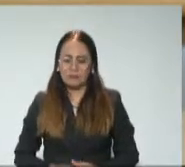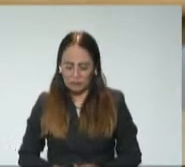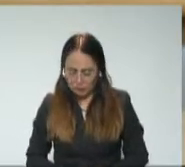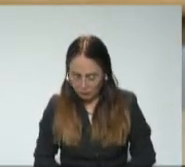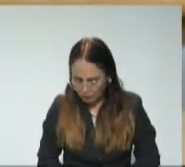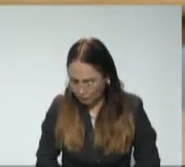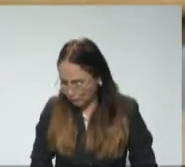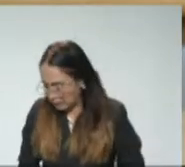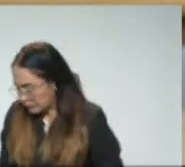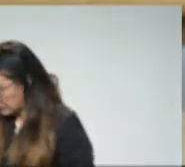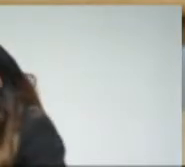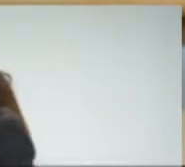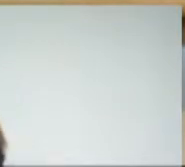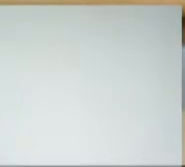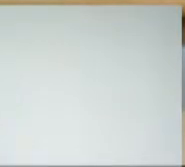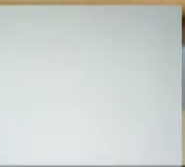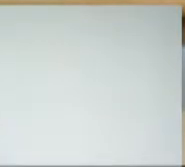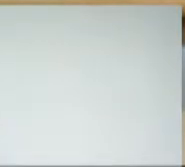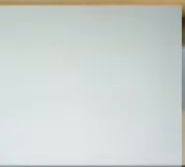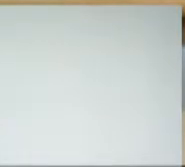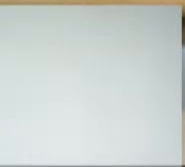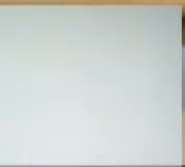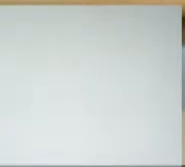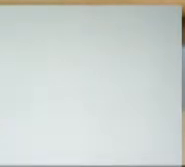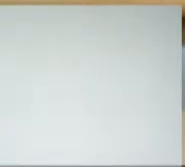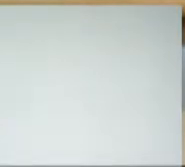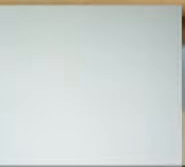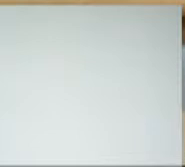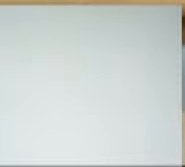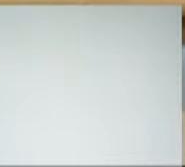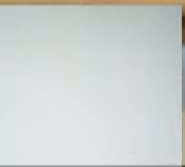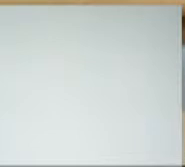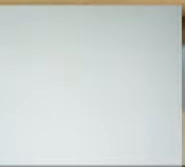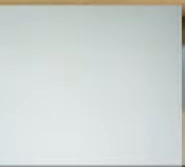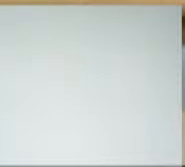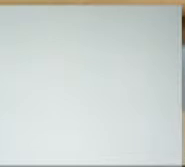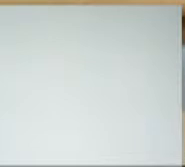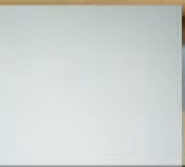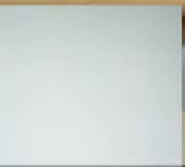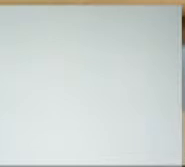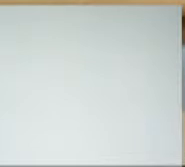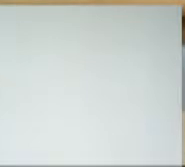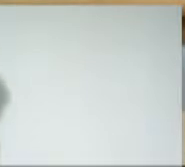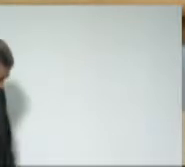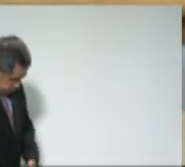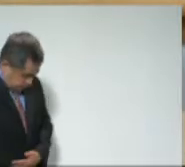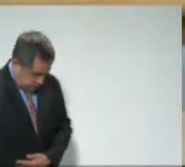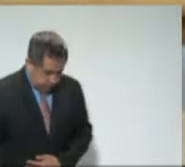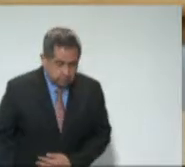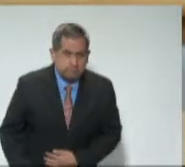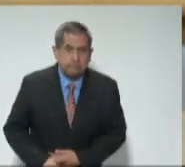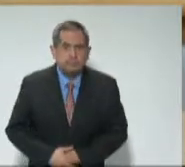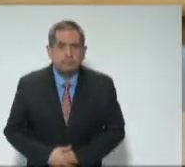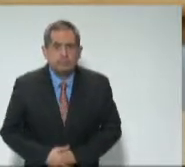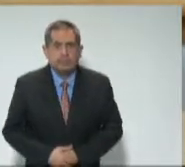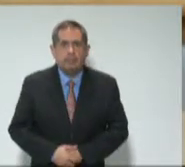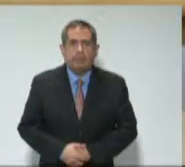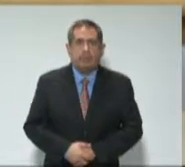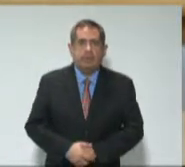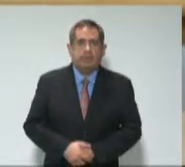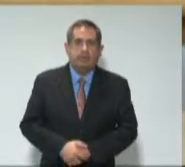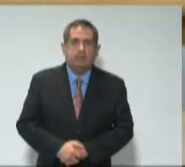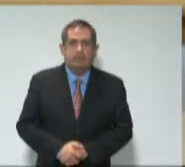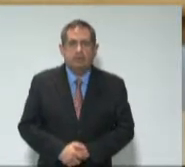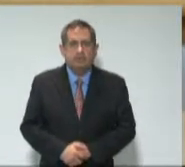de la información Pública para afrontar crisis sanitarias Este es un tema definitivamente de suma importancia en la coyuntura